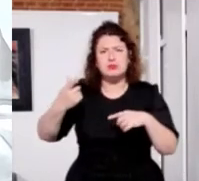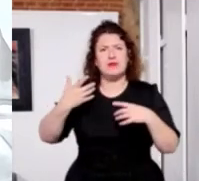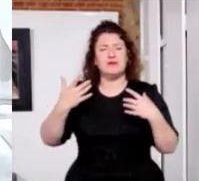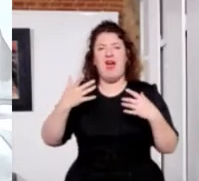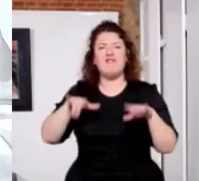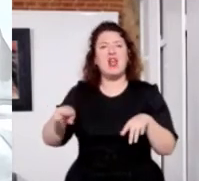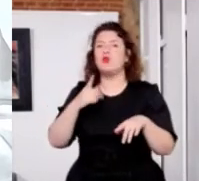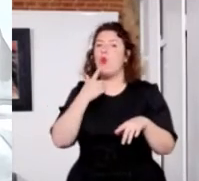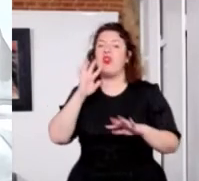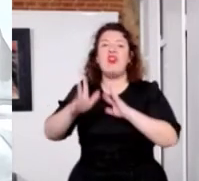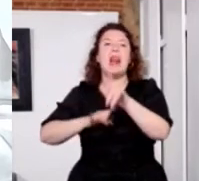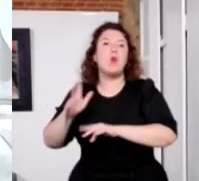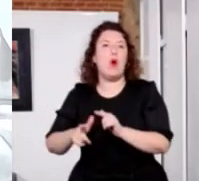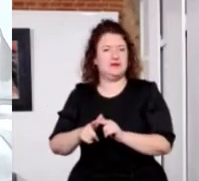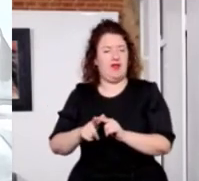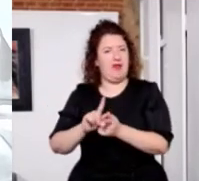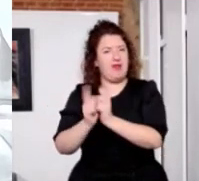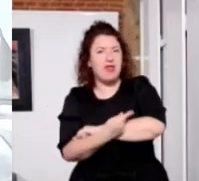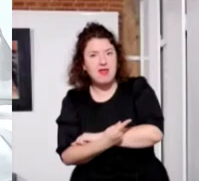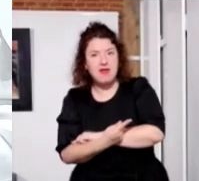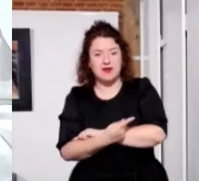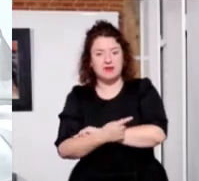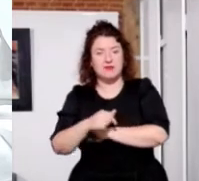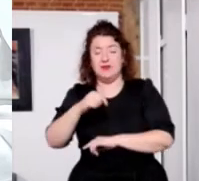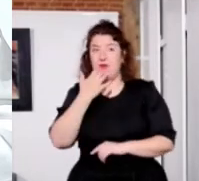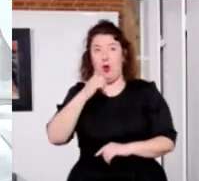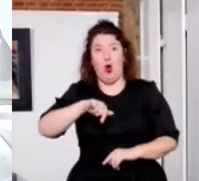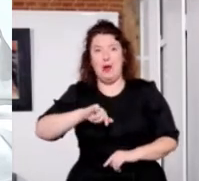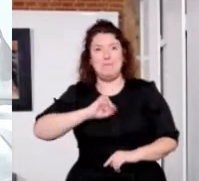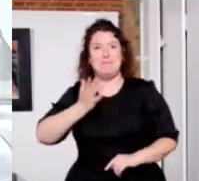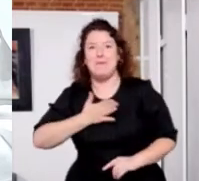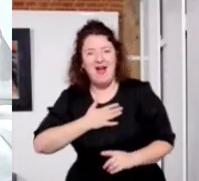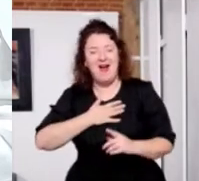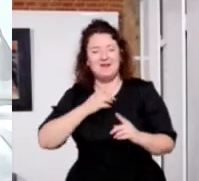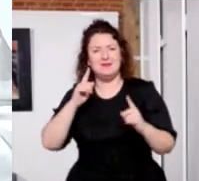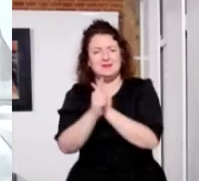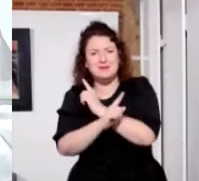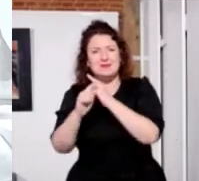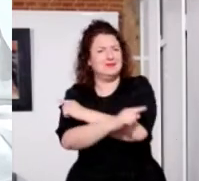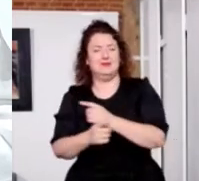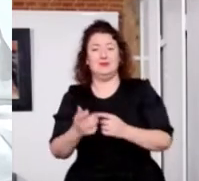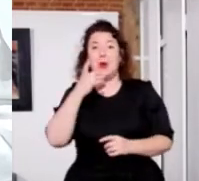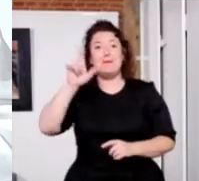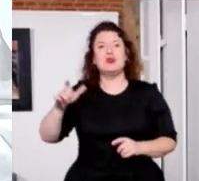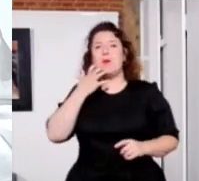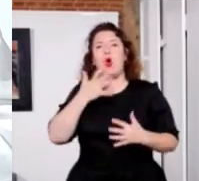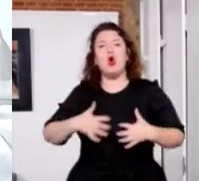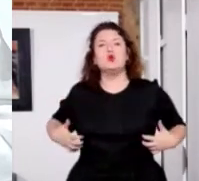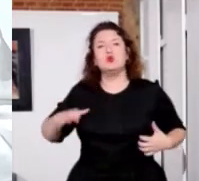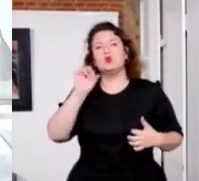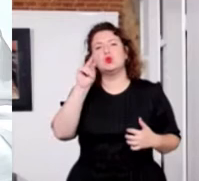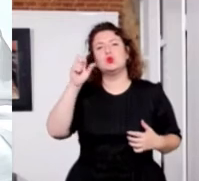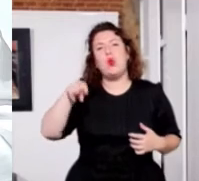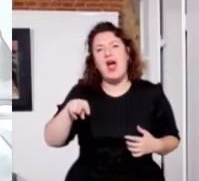delincuente. De la noche a la mañana, personas que vienen de Sudán se convierten en